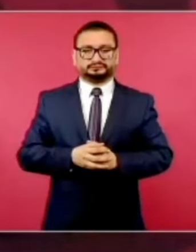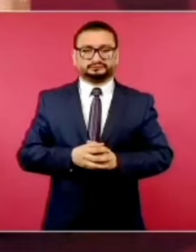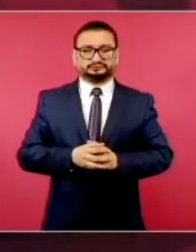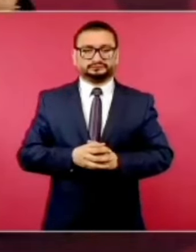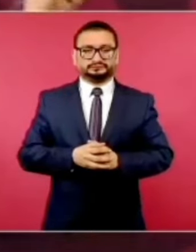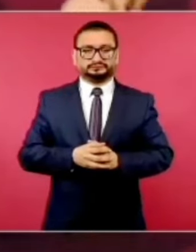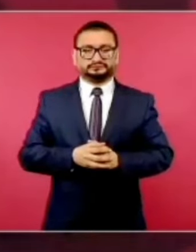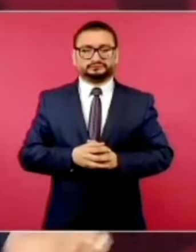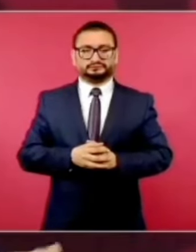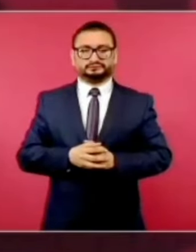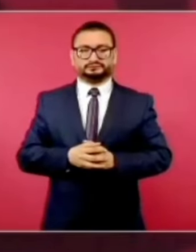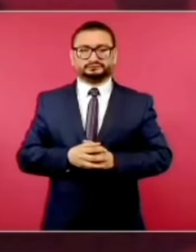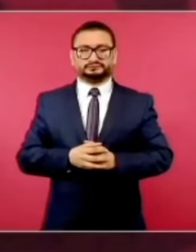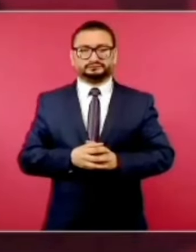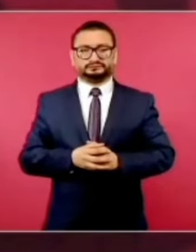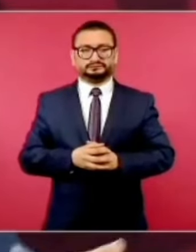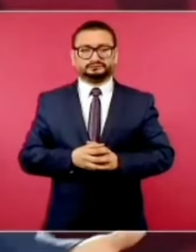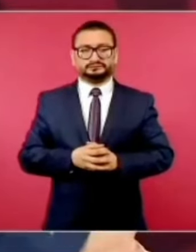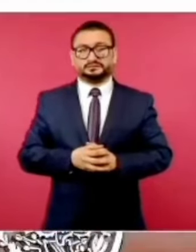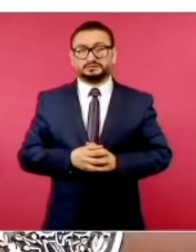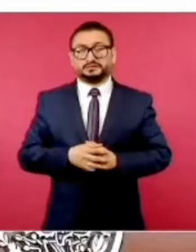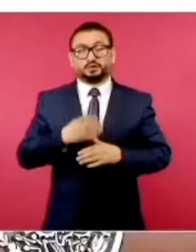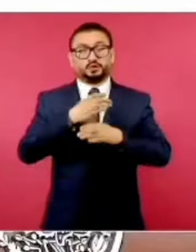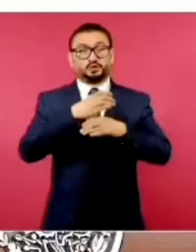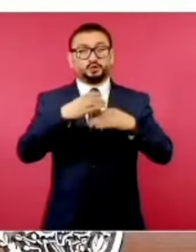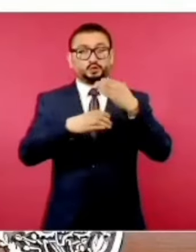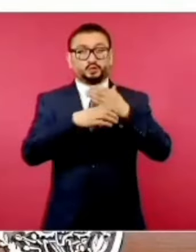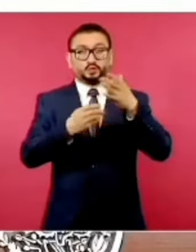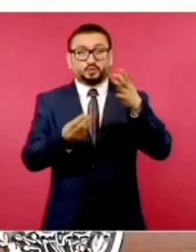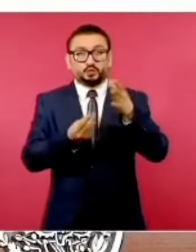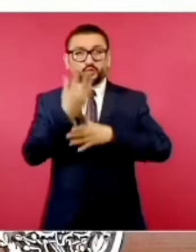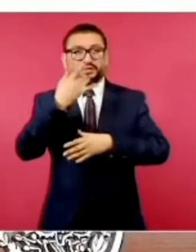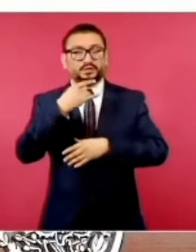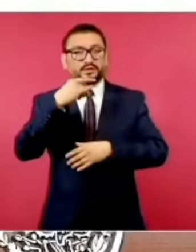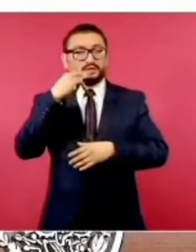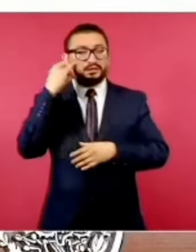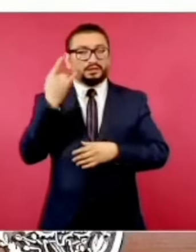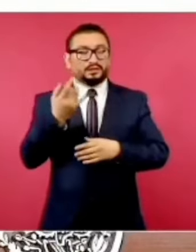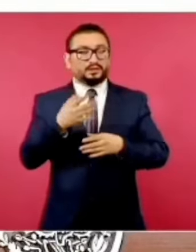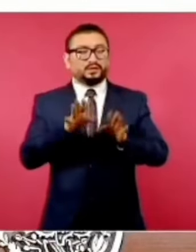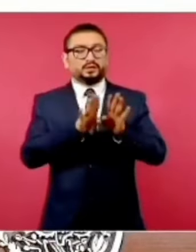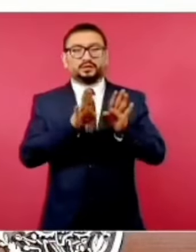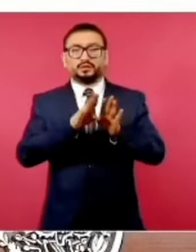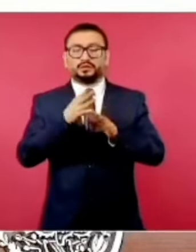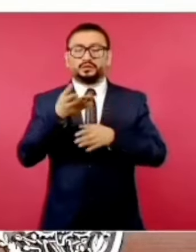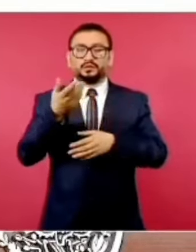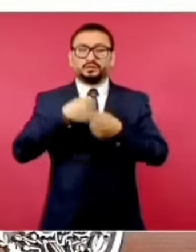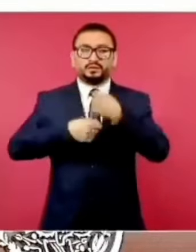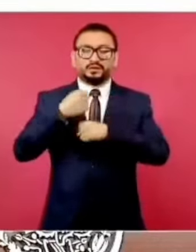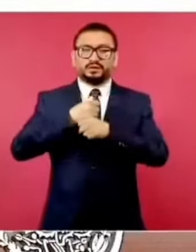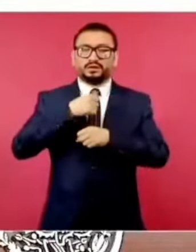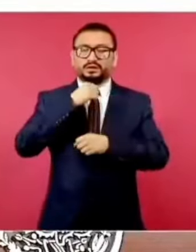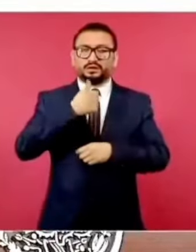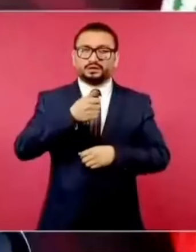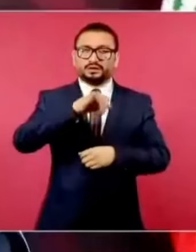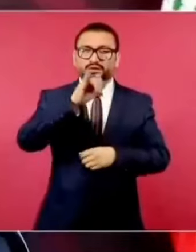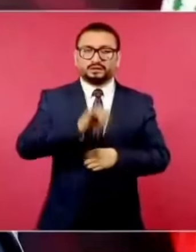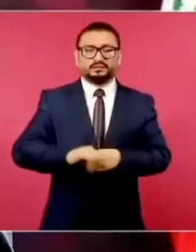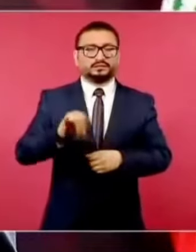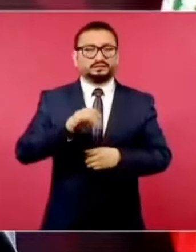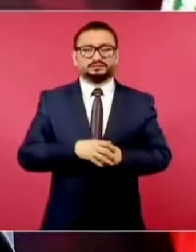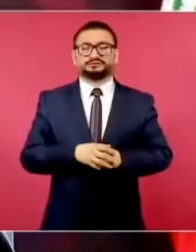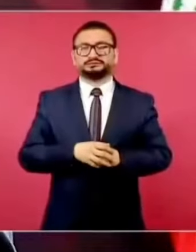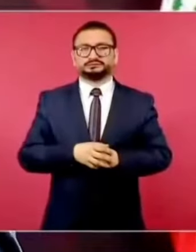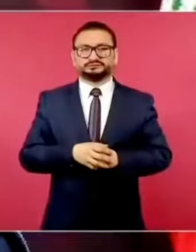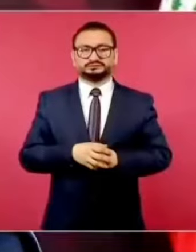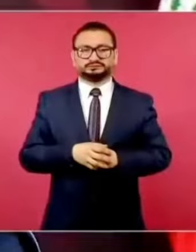Cosas que no se habían visto en mucho tiempo y también